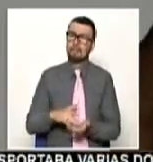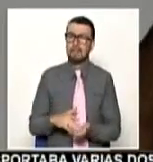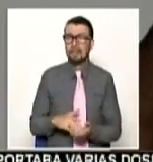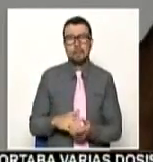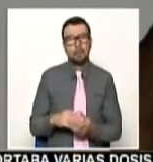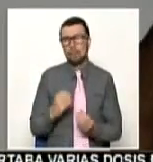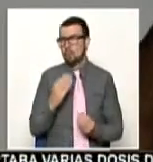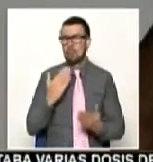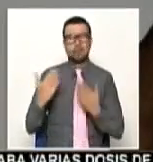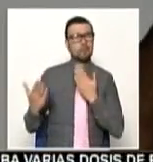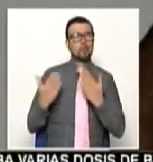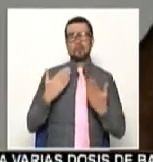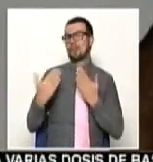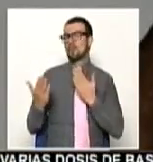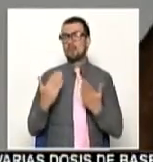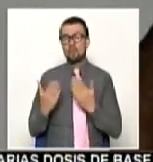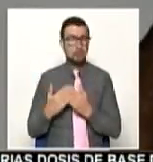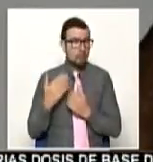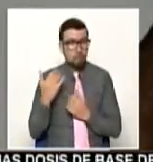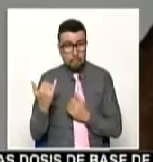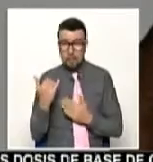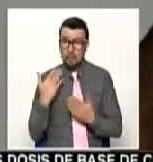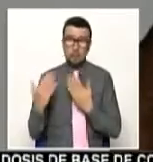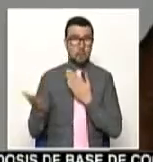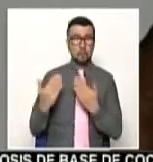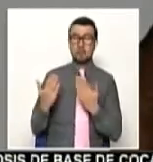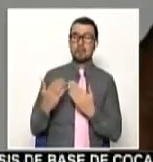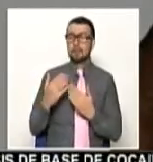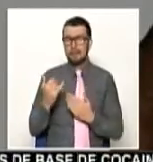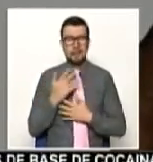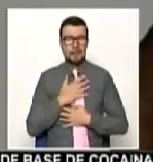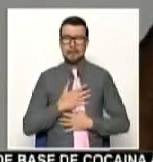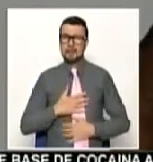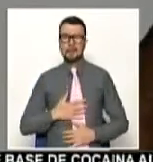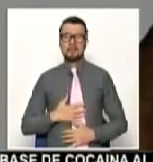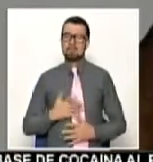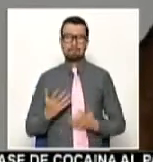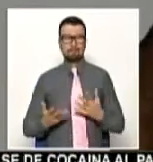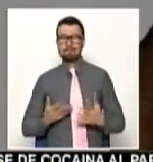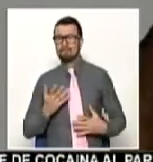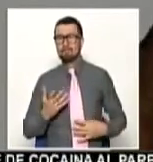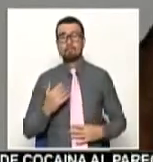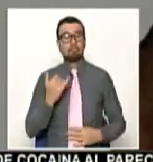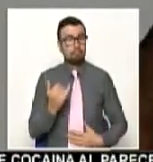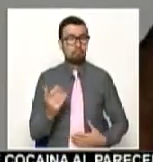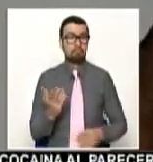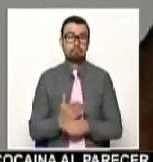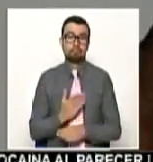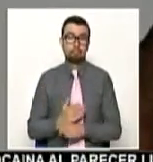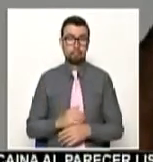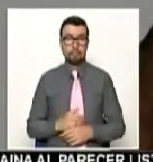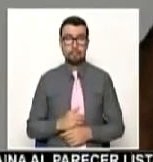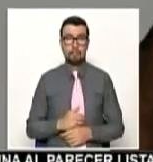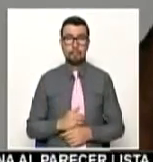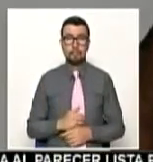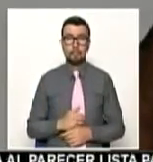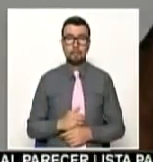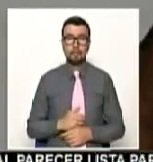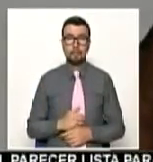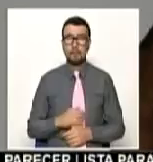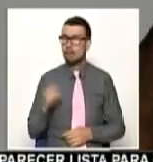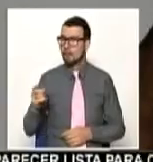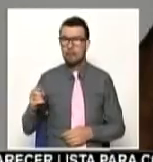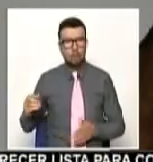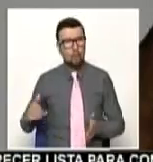desconfianza ciudadana, hay una gran reacción ciudadana, hay una gran insatisfacción ciudadana, hay una corriente de